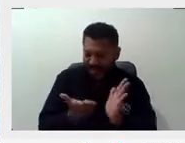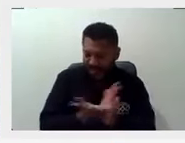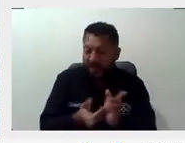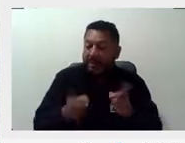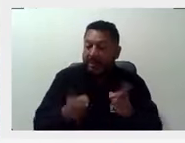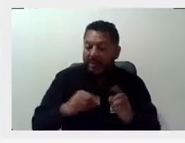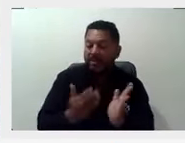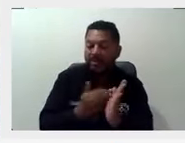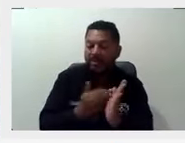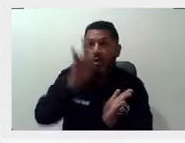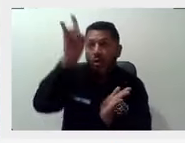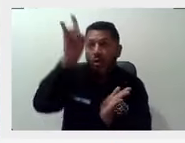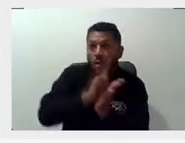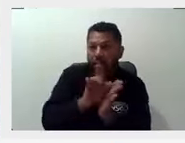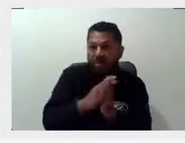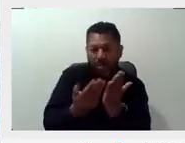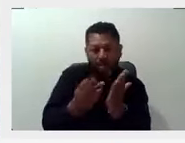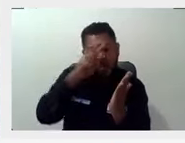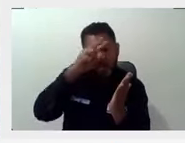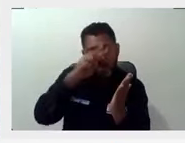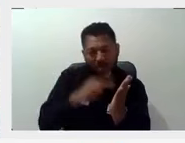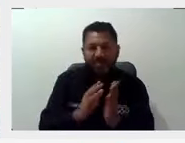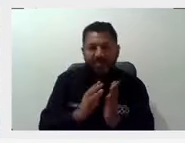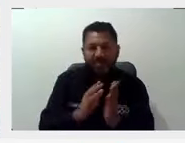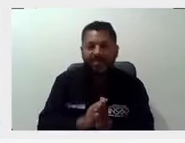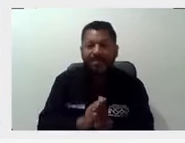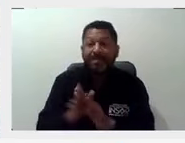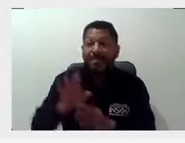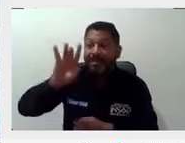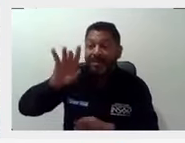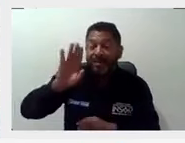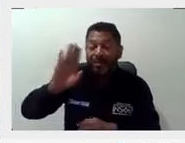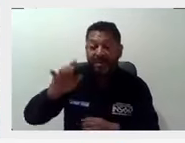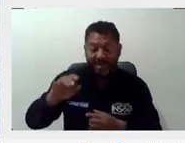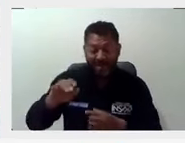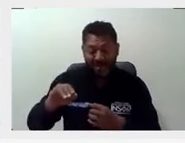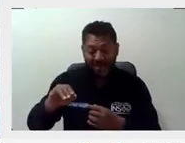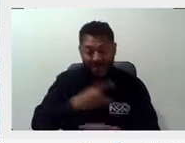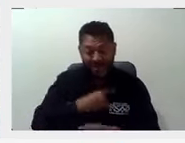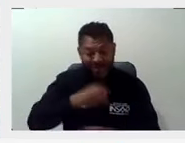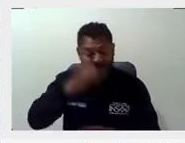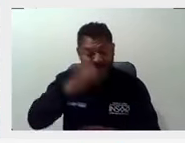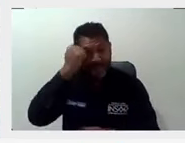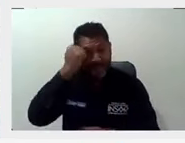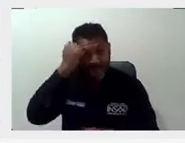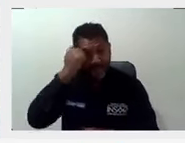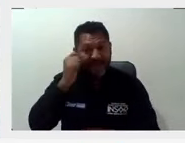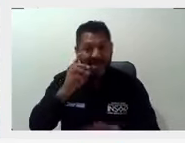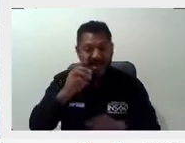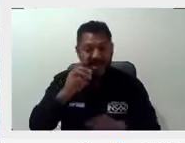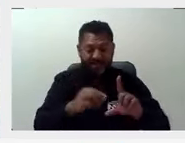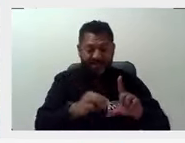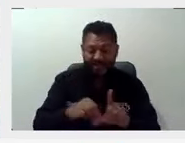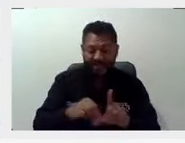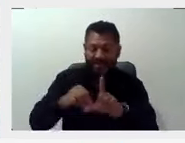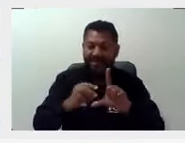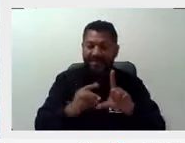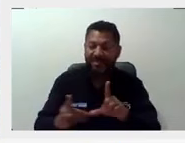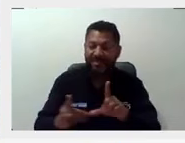bajar. Desde la Universidad Pedagógica Nacional, desde la Licenciatura en Educación Especial, también hemos generado